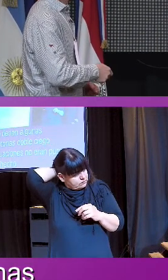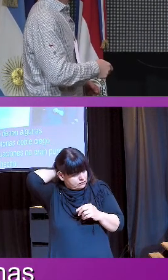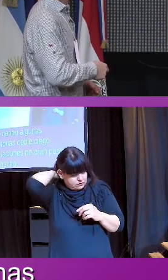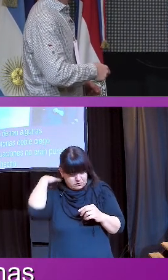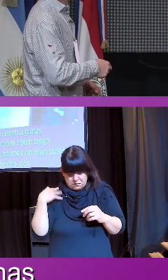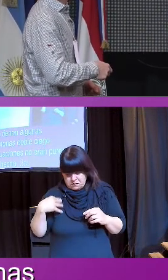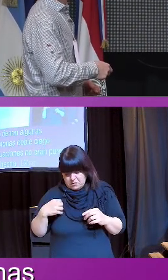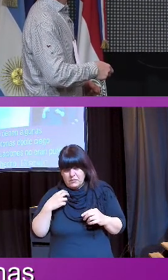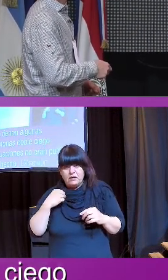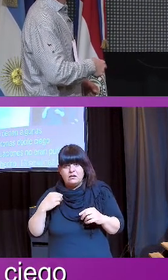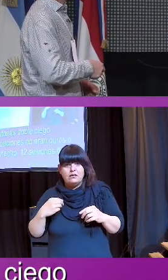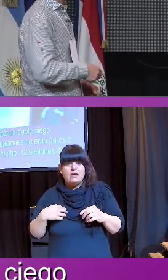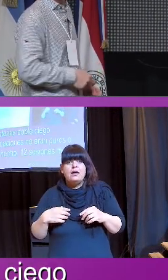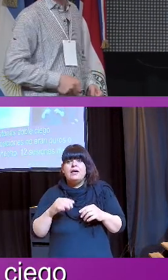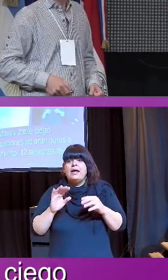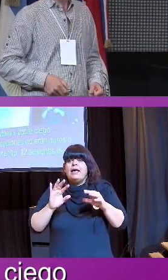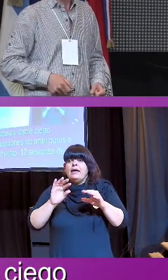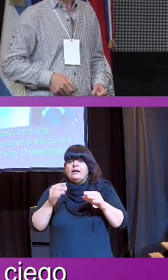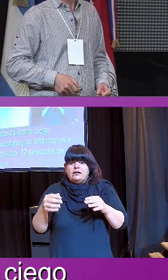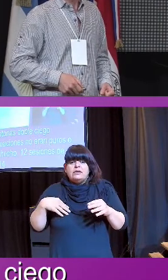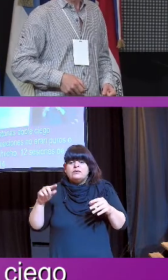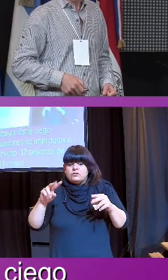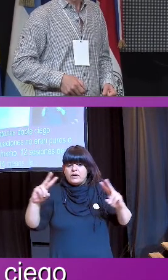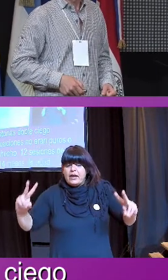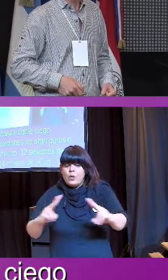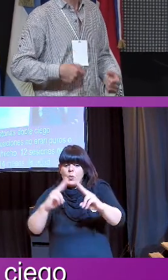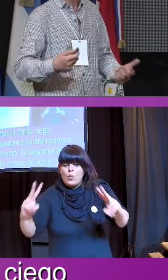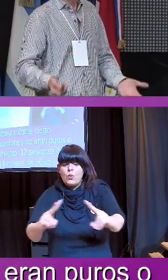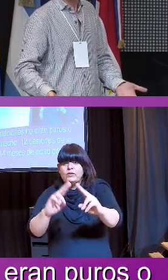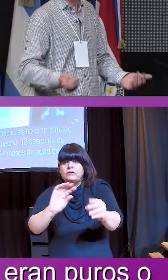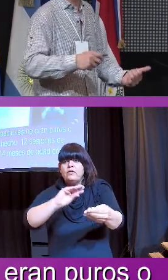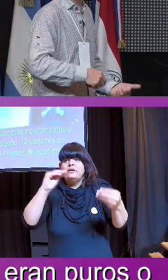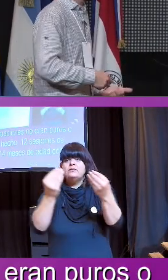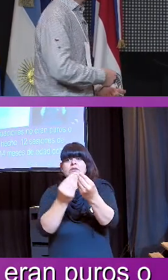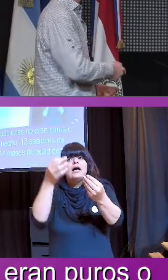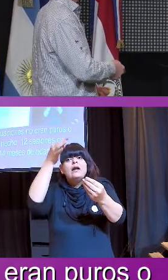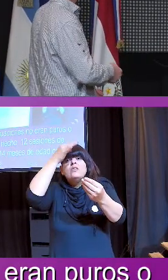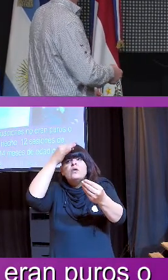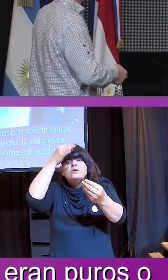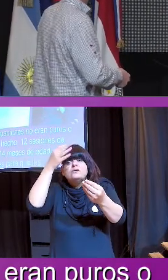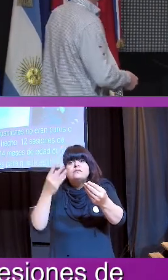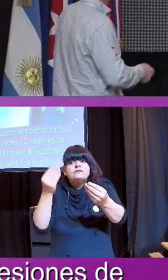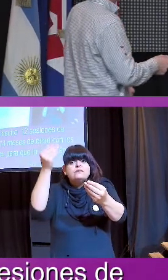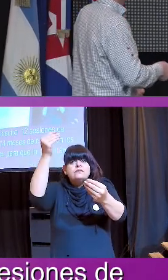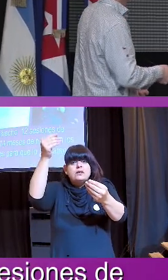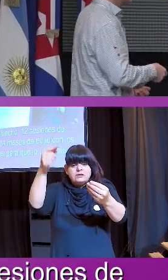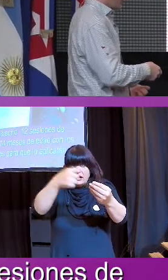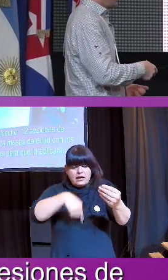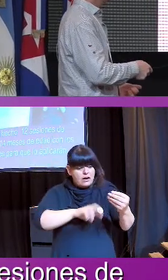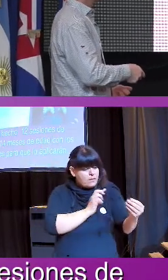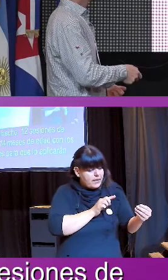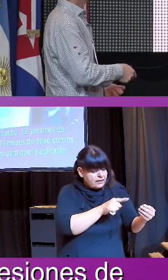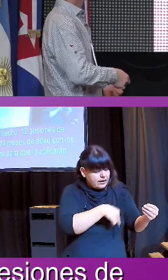12 sesiones de esta intervención entre los 9 y los 14 meses de edad, con los bebitos. ¿Sí? Le enseñaban a los padres para que lo aplicaran con los bebés y lo midieron